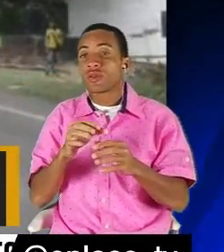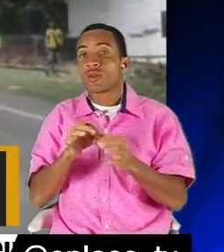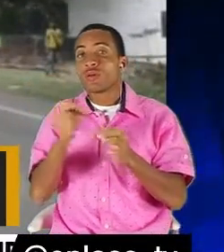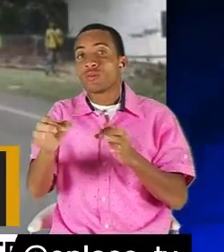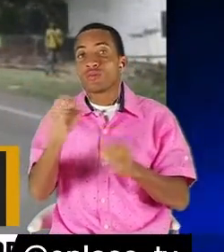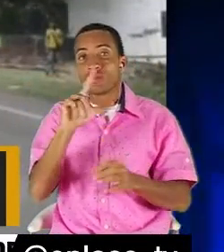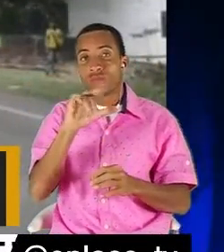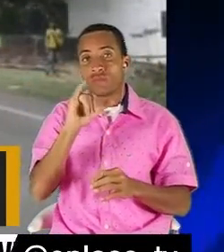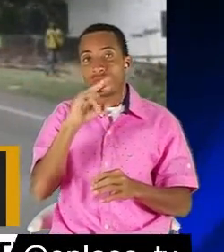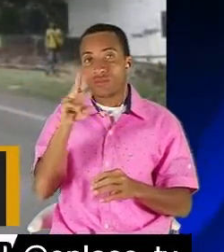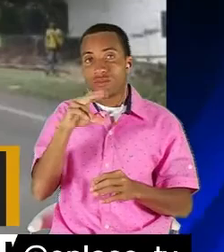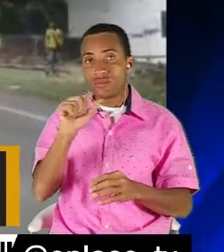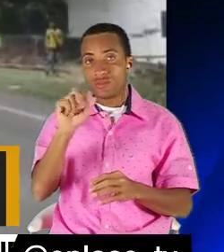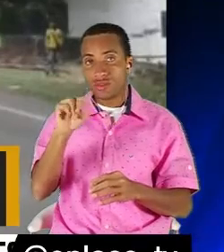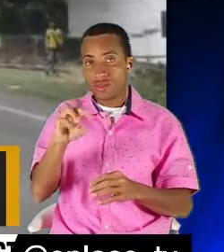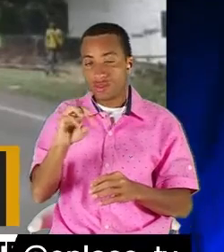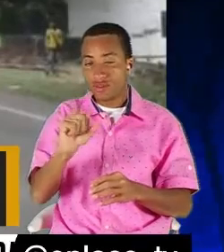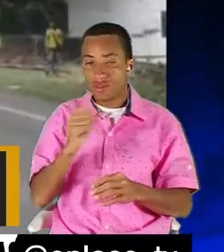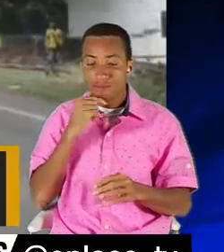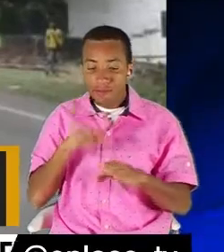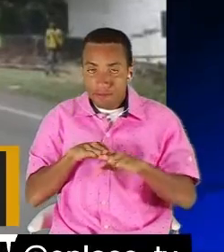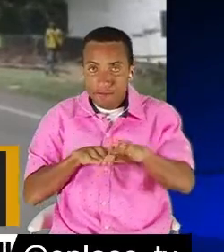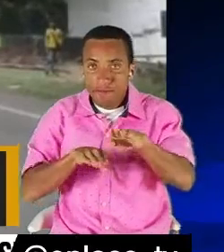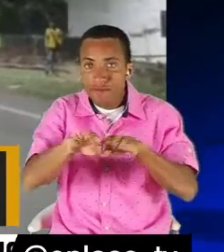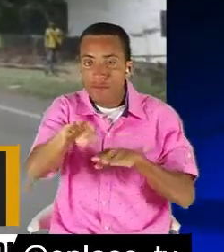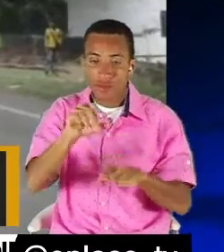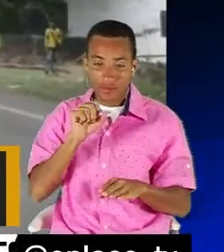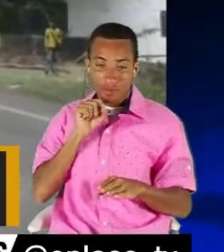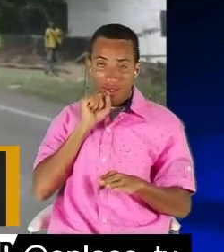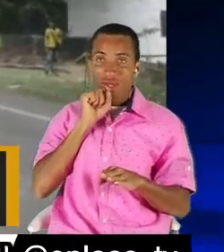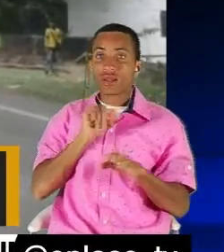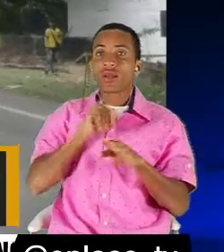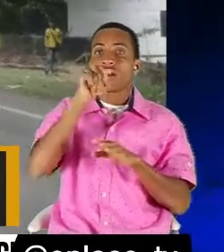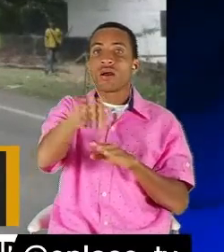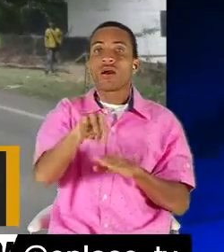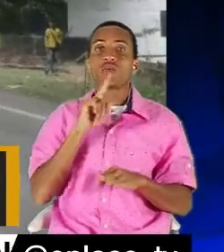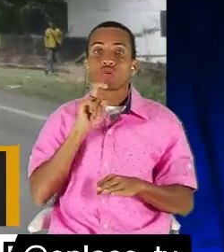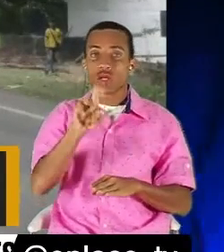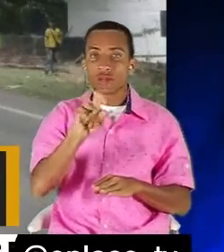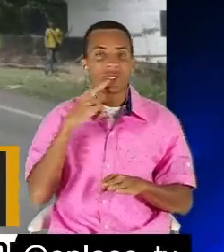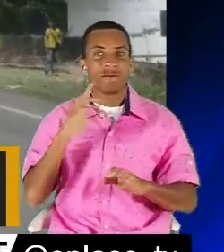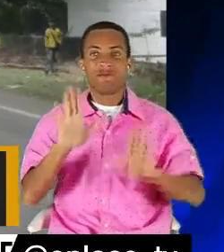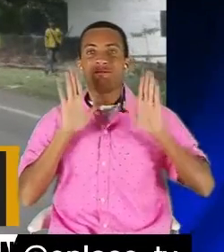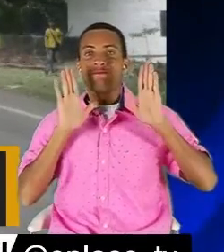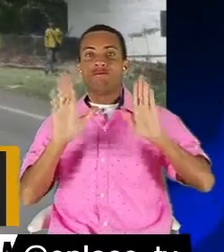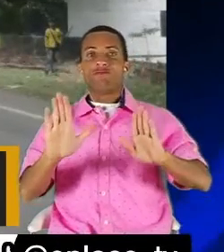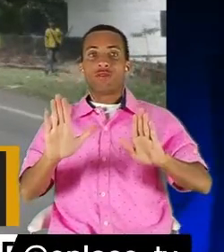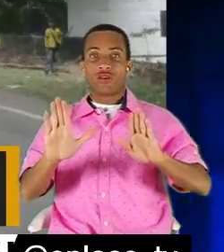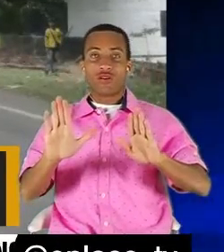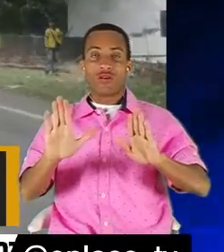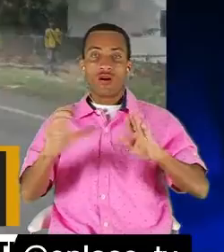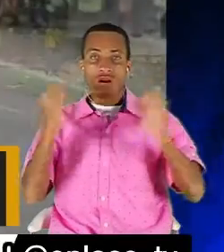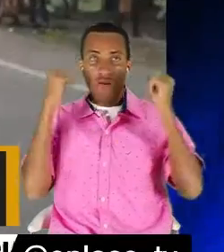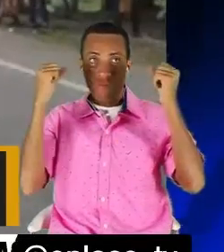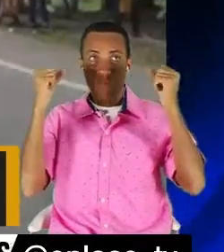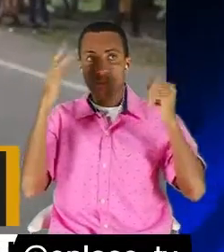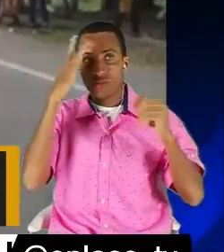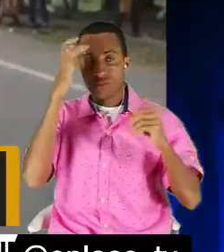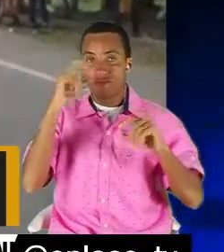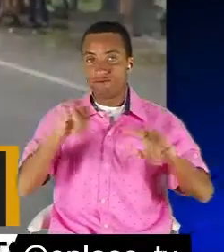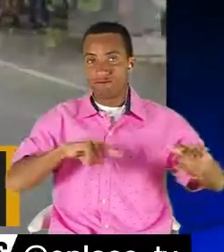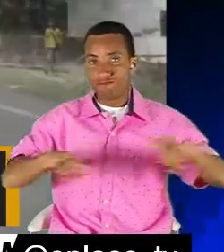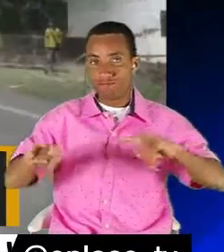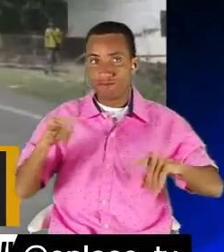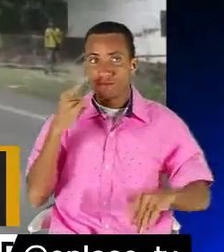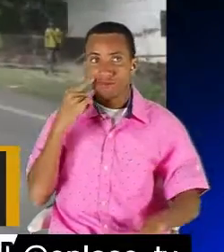Bucaramanga, bloquean el paso, al parecer, porque no se ha dispuesto de la logística correspondiente para el traslado